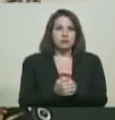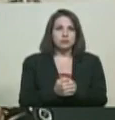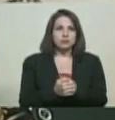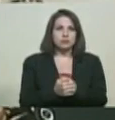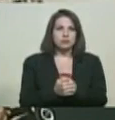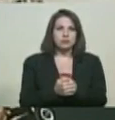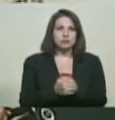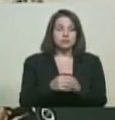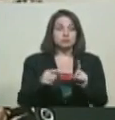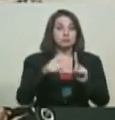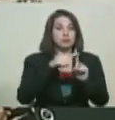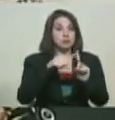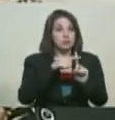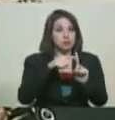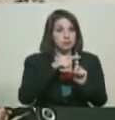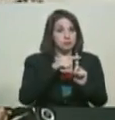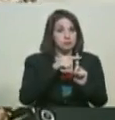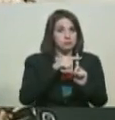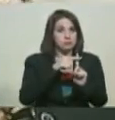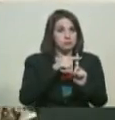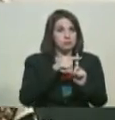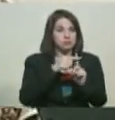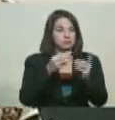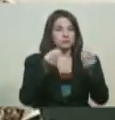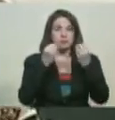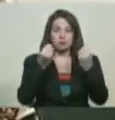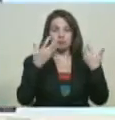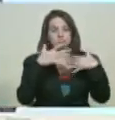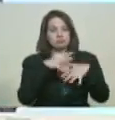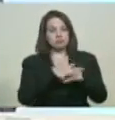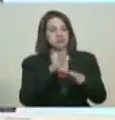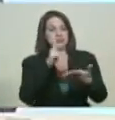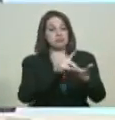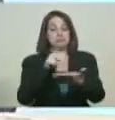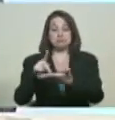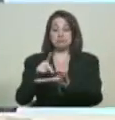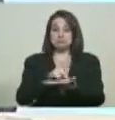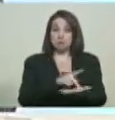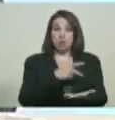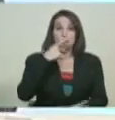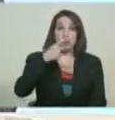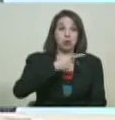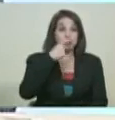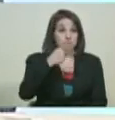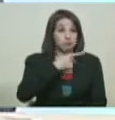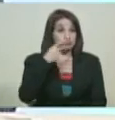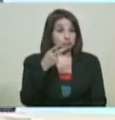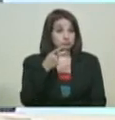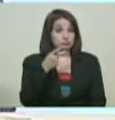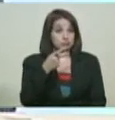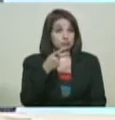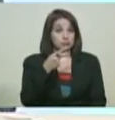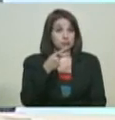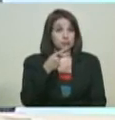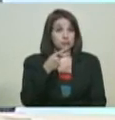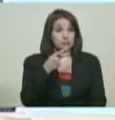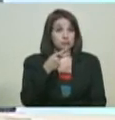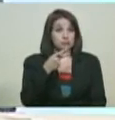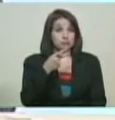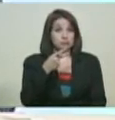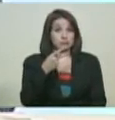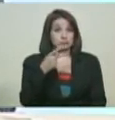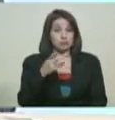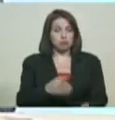positivamente la intervención de los líderes y las líderes y como